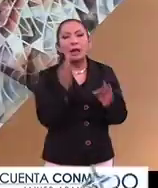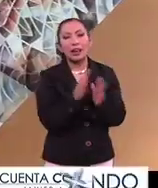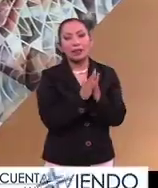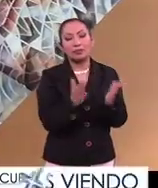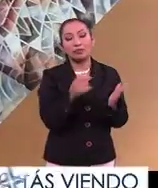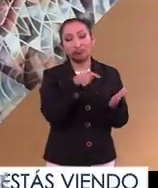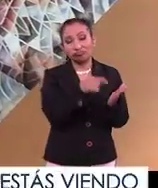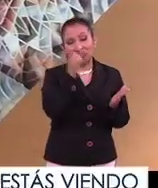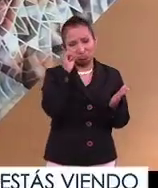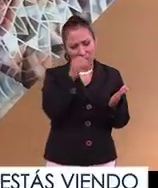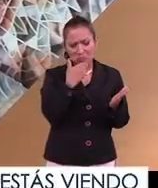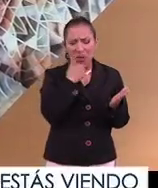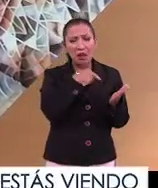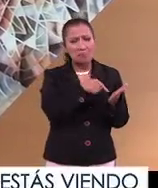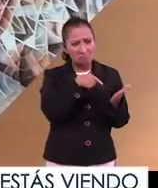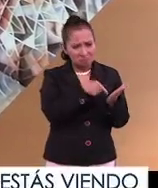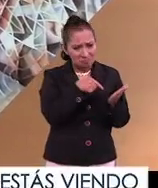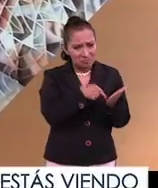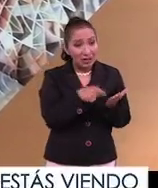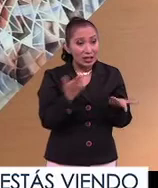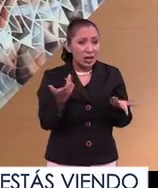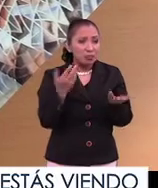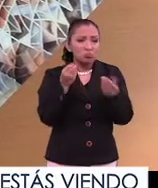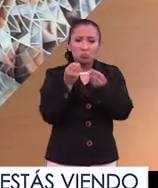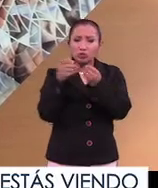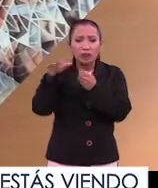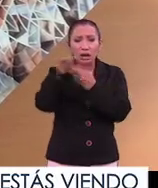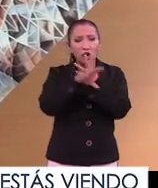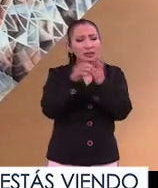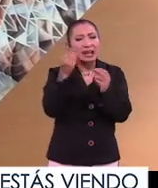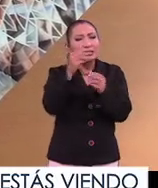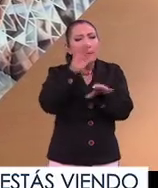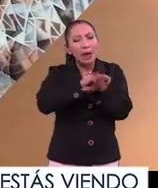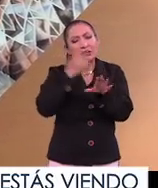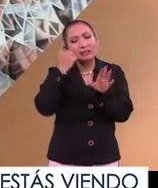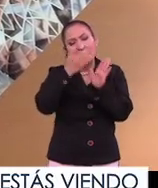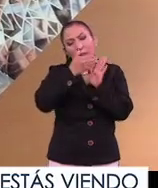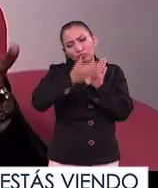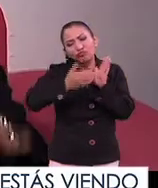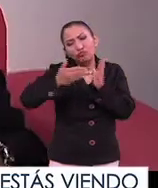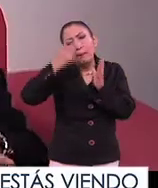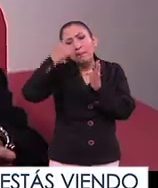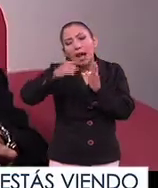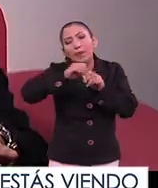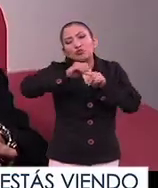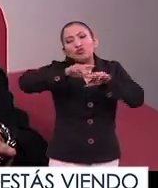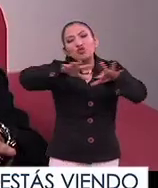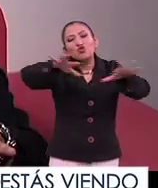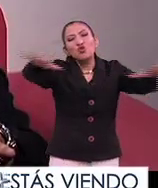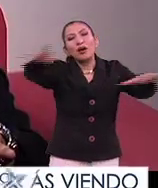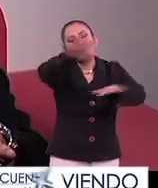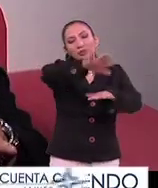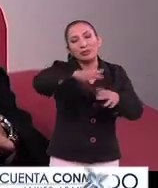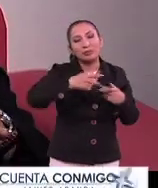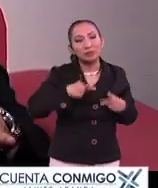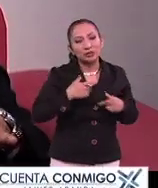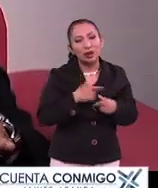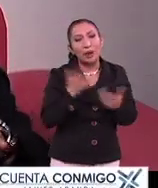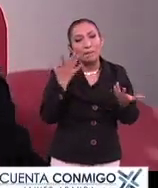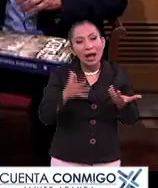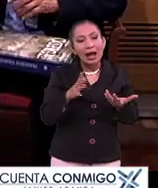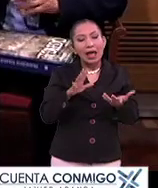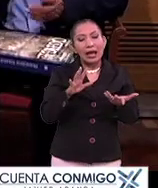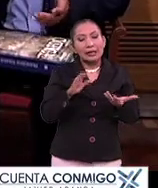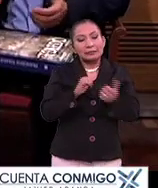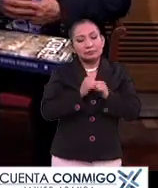Creo que sí, y creo que como muchas cosas necesita un poco de tiempo, ¿no? Para causar ese efecto para